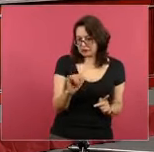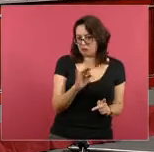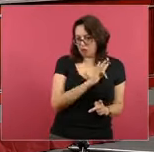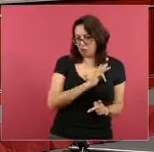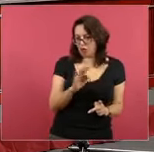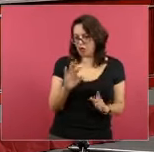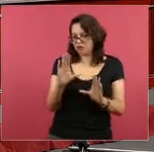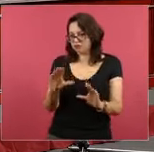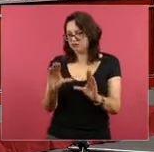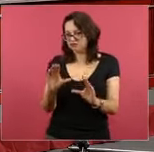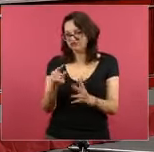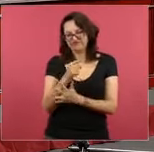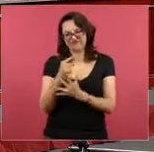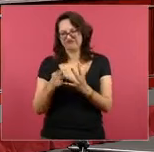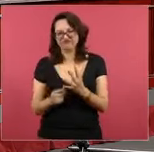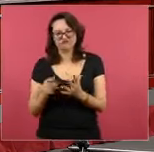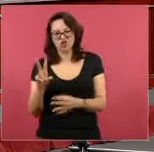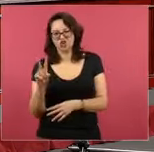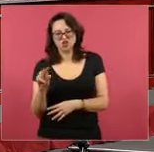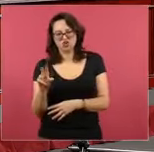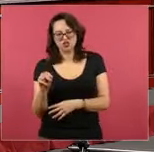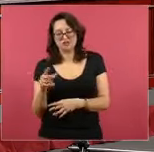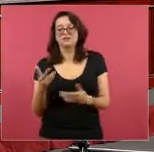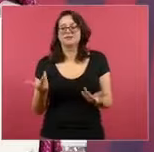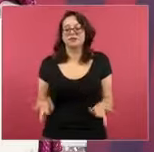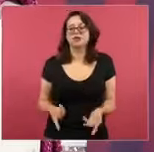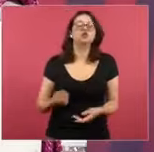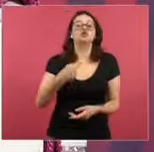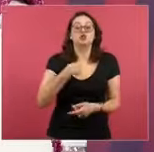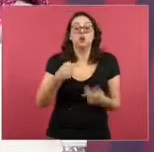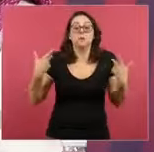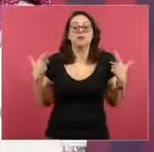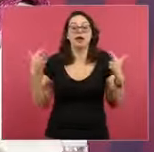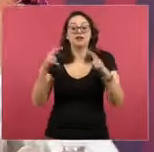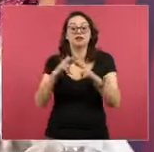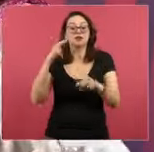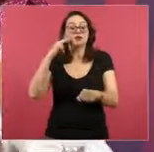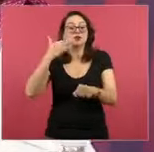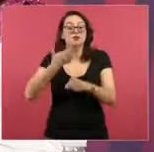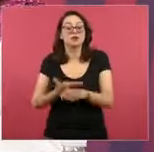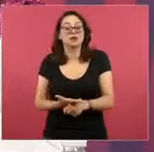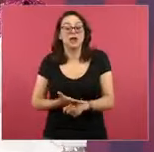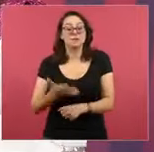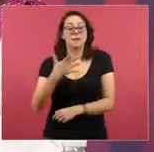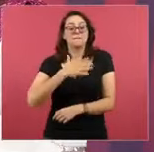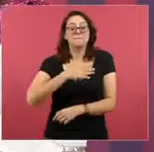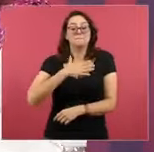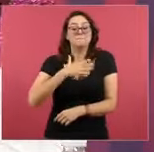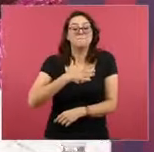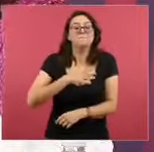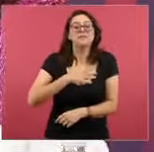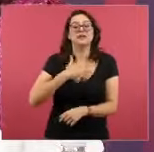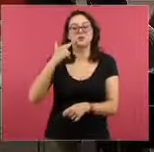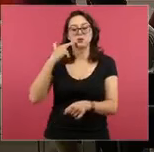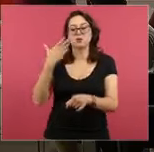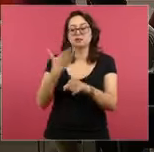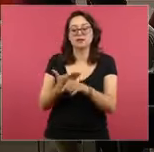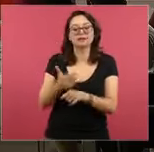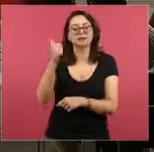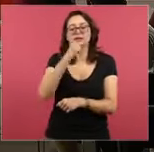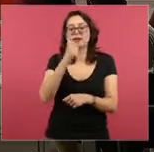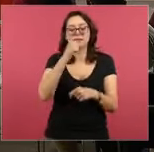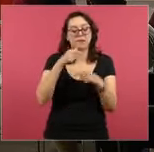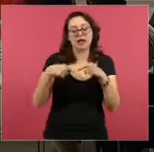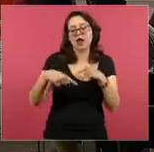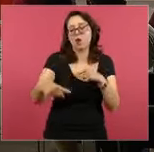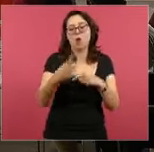eso sí los tengo que saber. Los niños no lo saben, lo sé yo. Entonces tengo que ver cuál es el nivel en el que llegan los niños para que vea yo de dónde